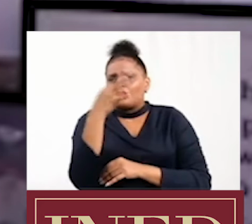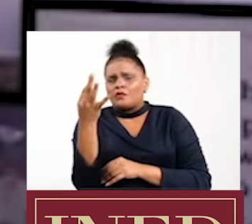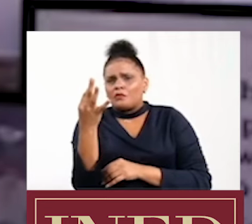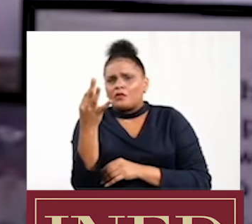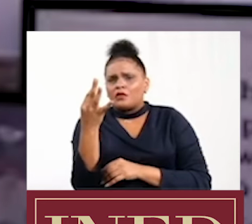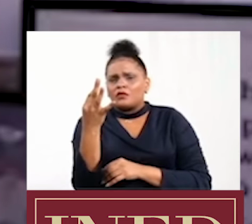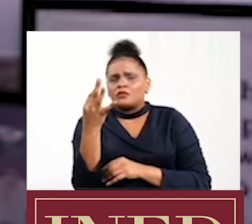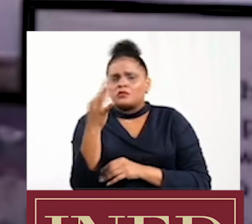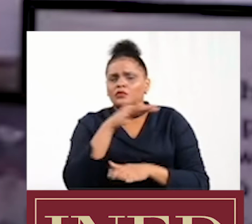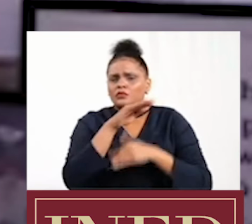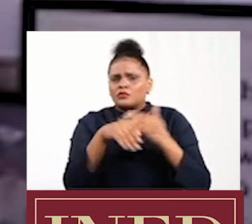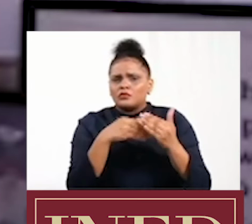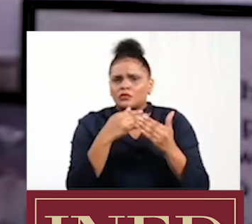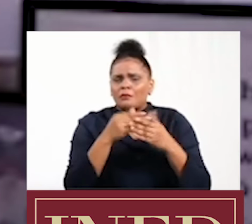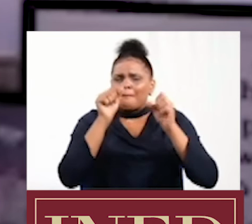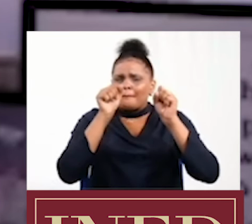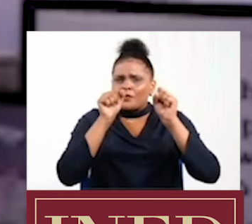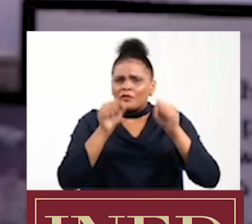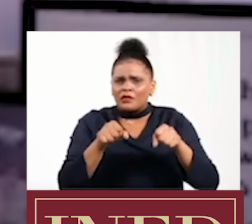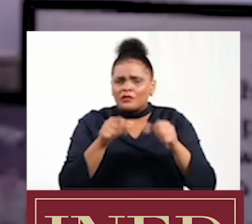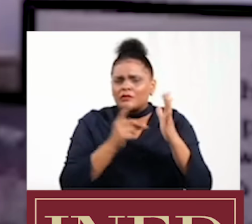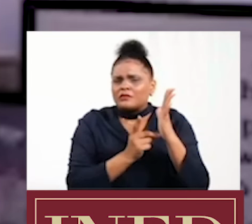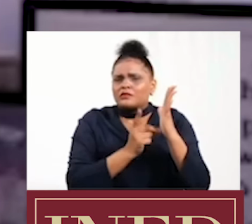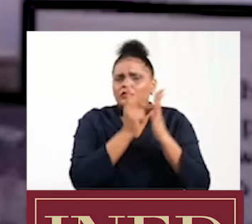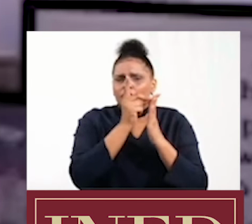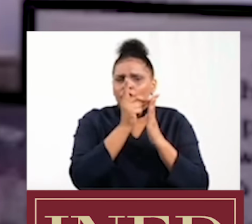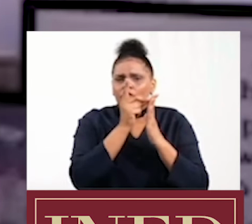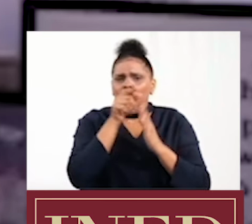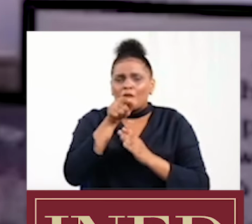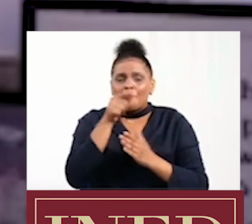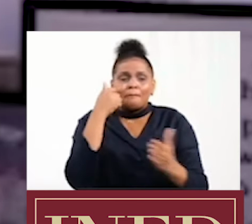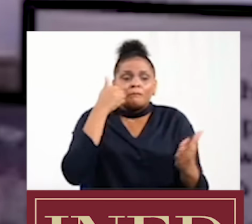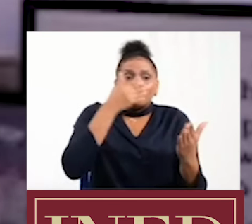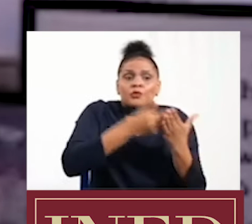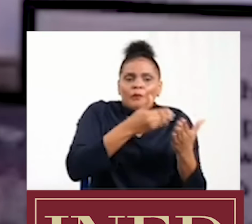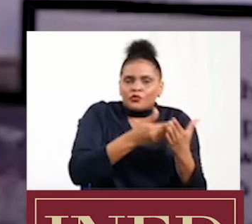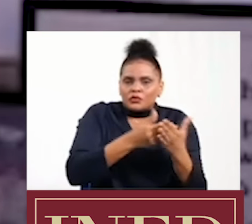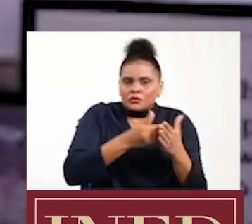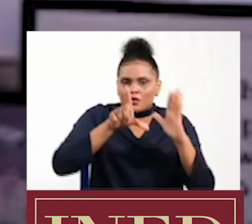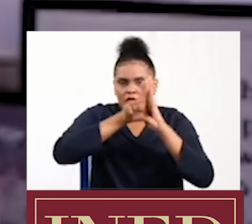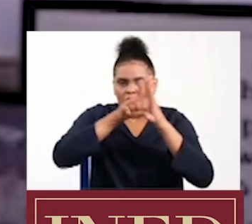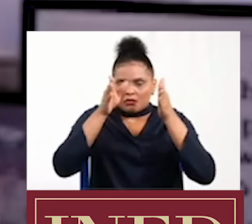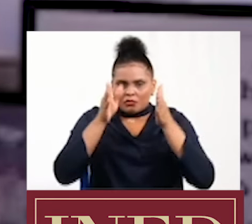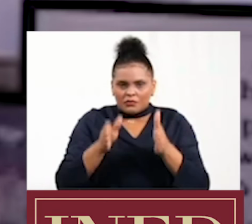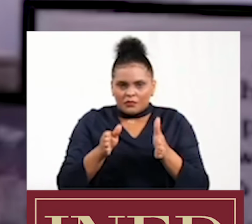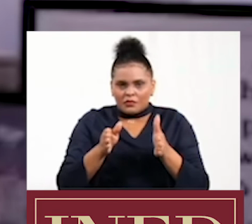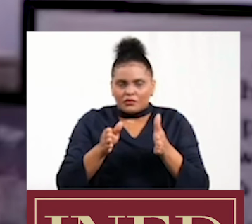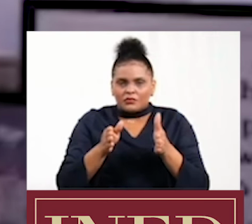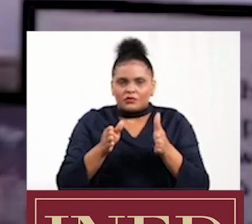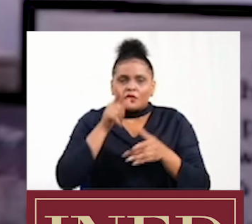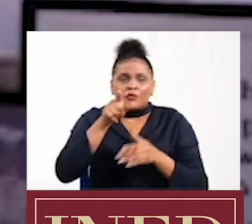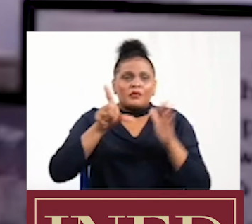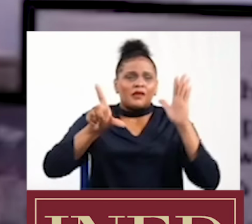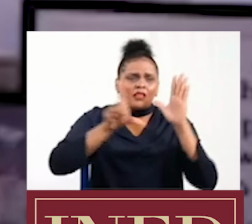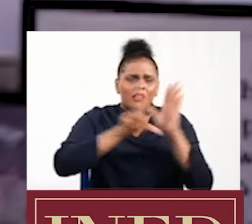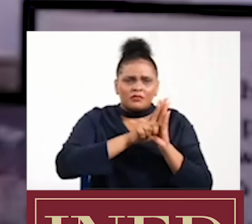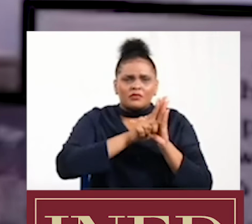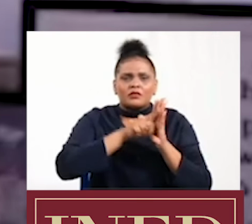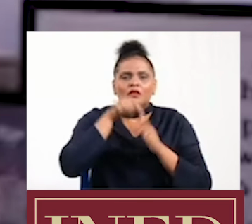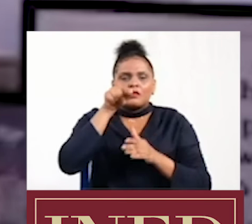sirviera para poder desarrollar una propuesta legislativa a la bancada de mujeres de una ley